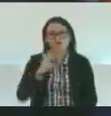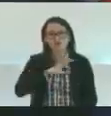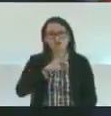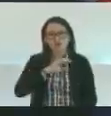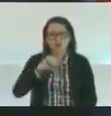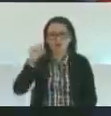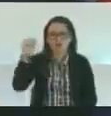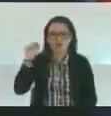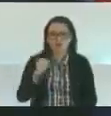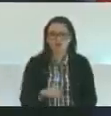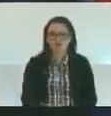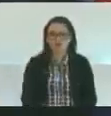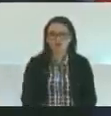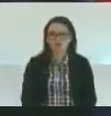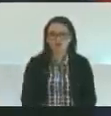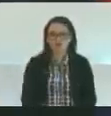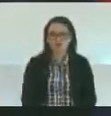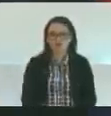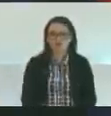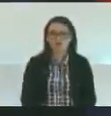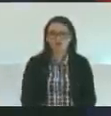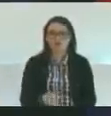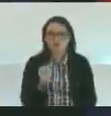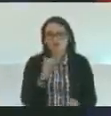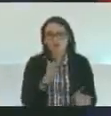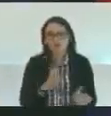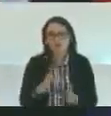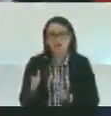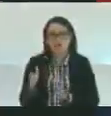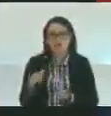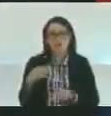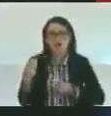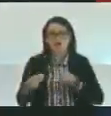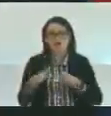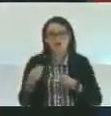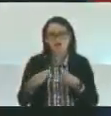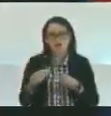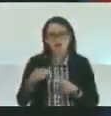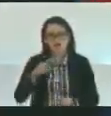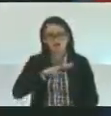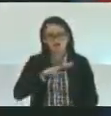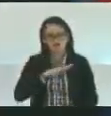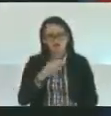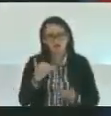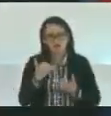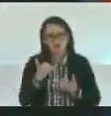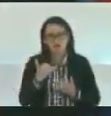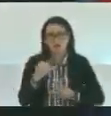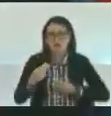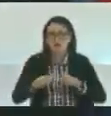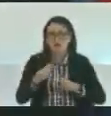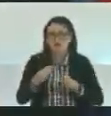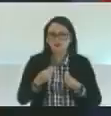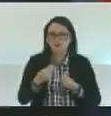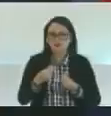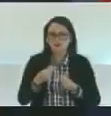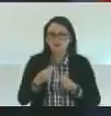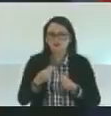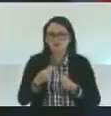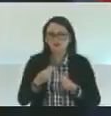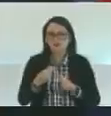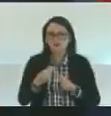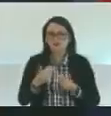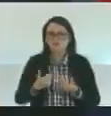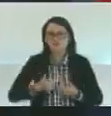Socialista. Es el plan para hacer lo que tenemos que hacer. Hacer de esta región la